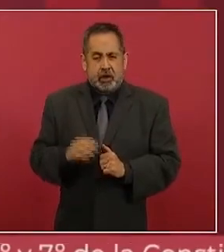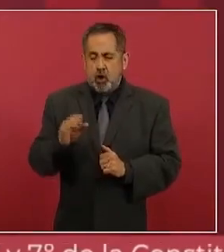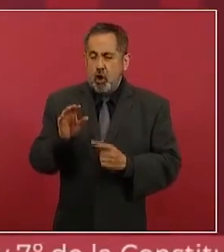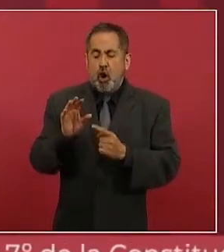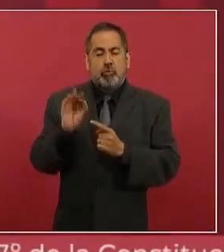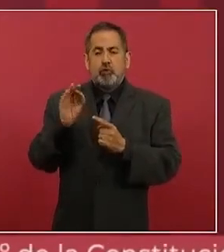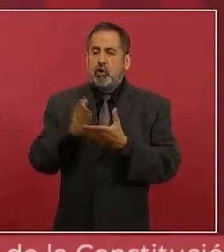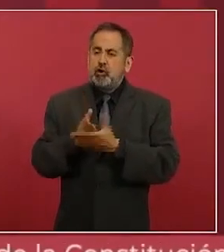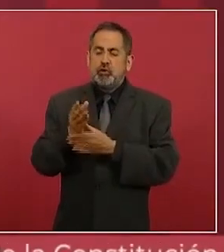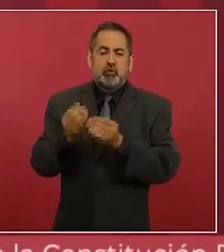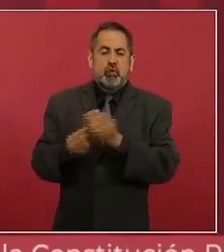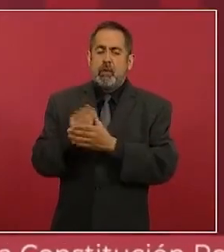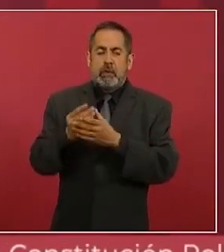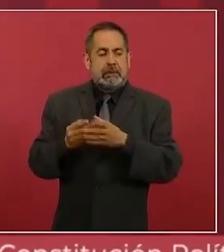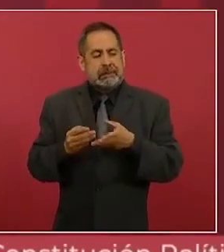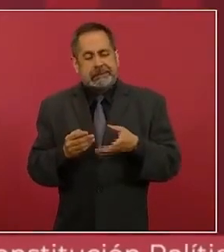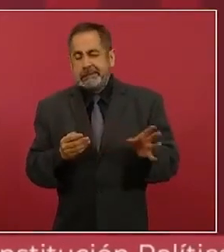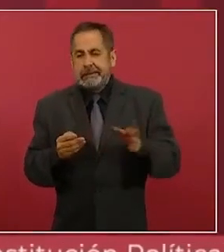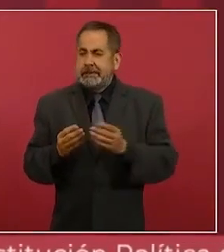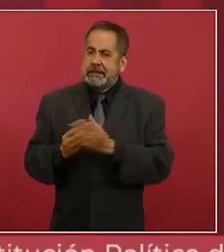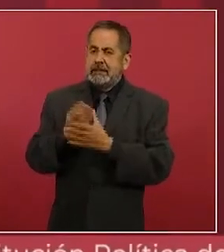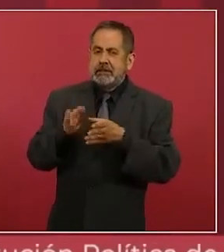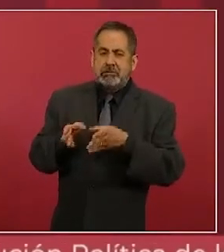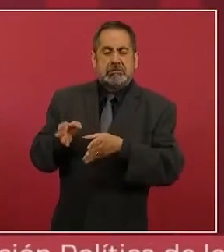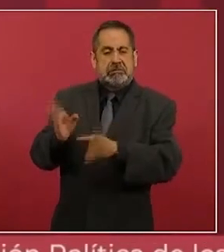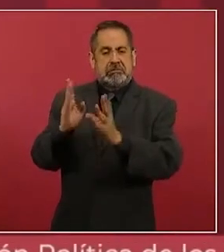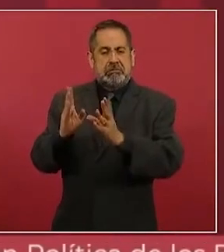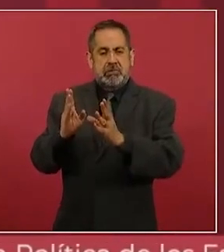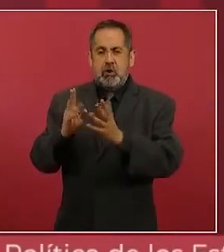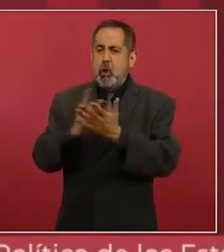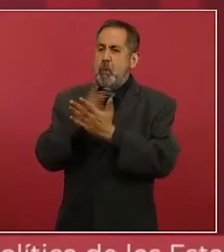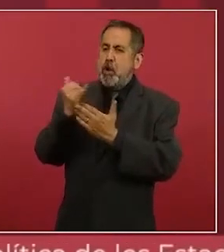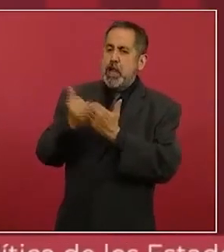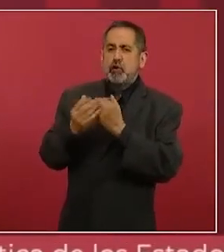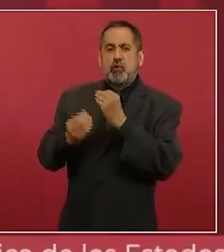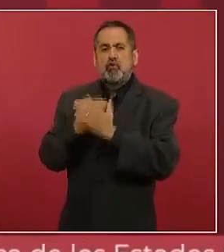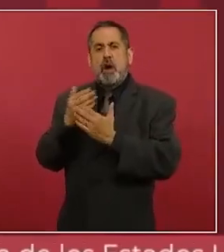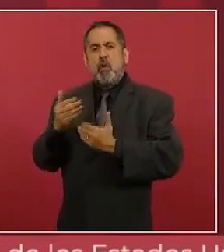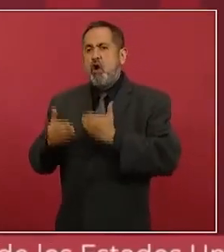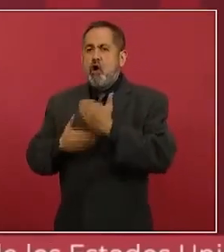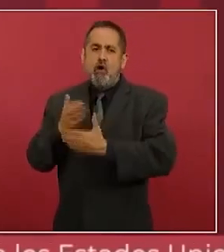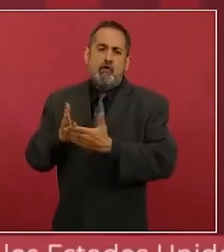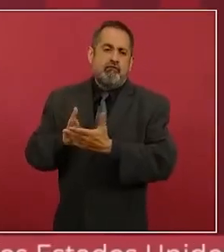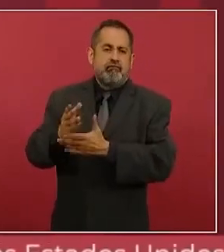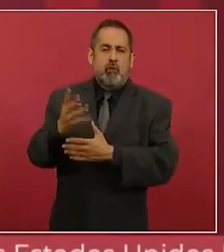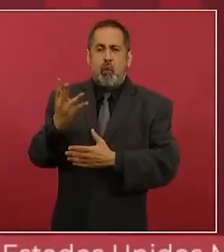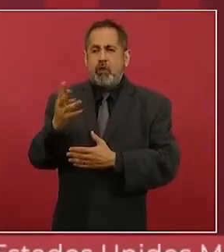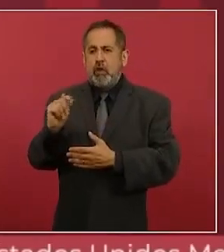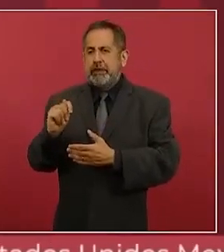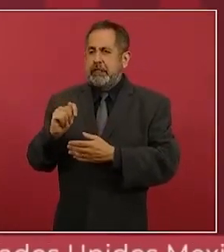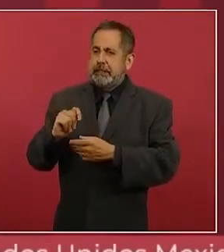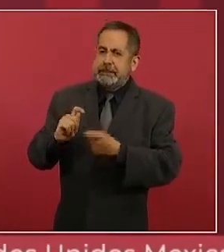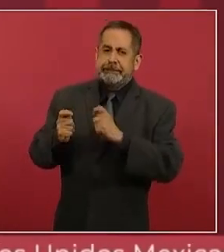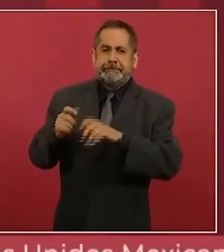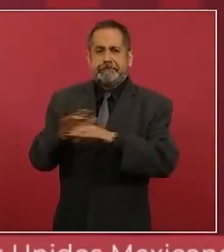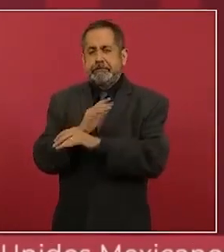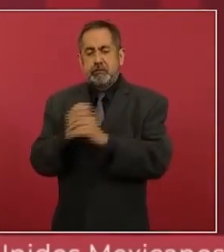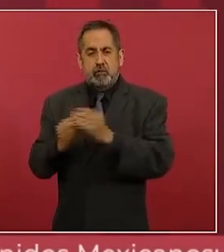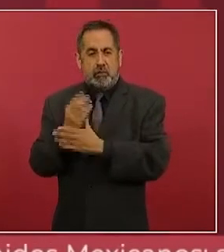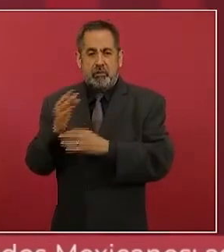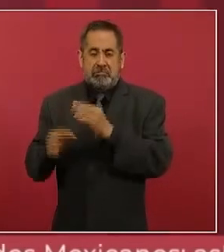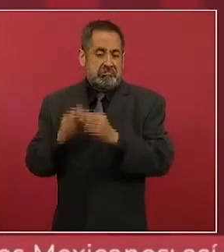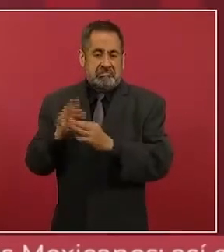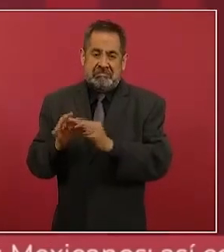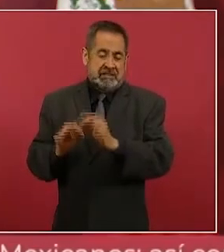opción, este nuevo proyecto que estamos llevando a cabo. Finalmente.